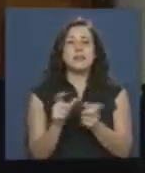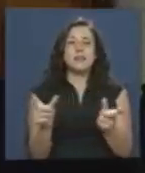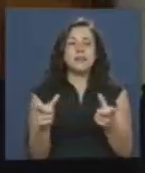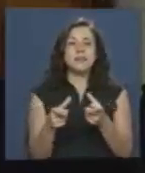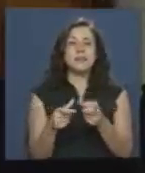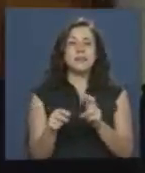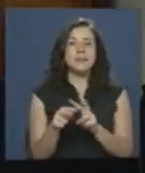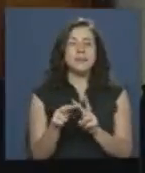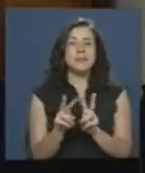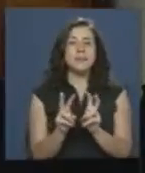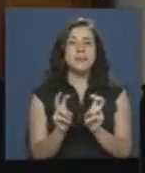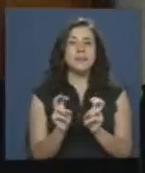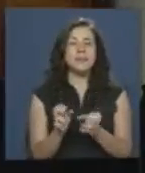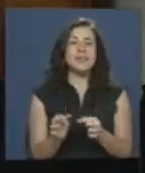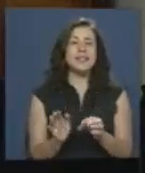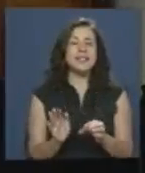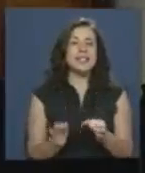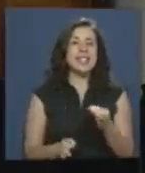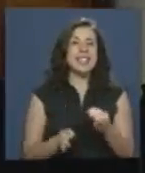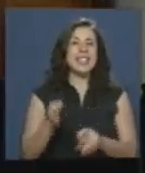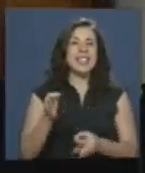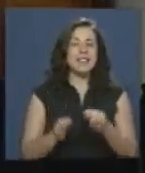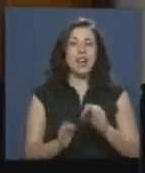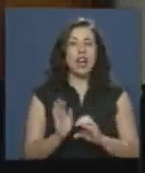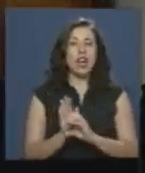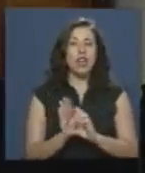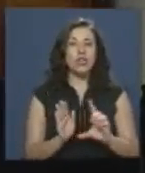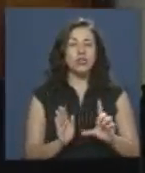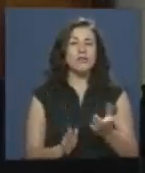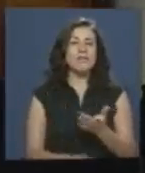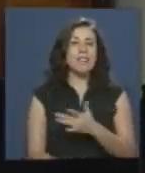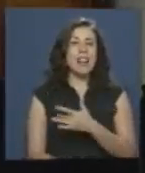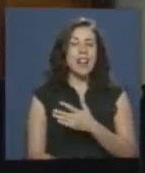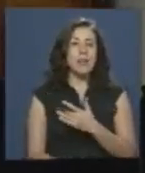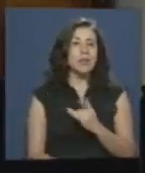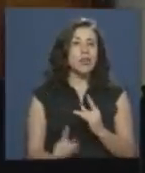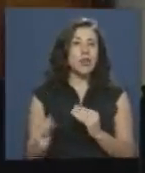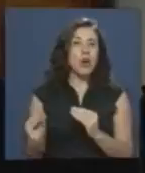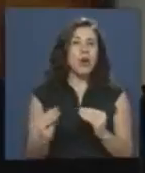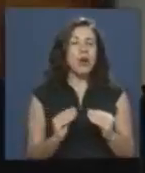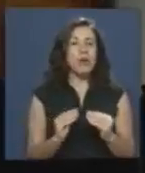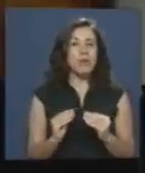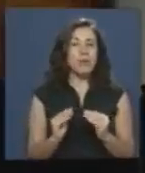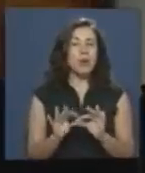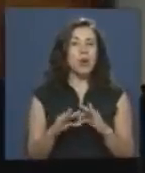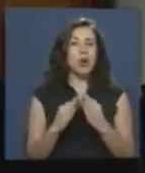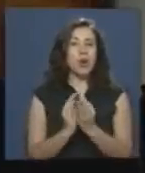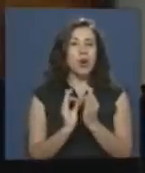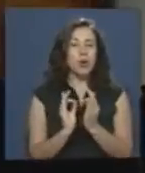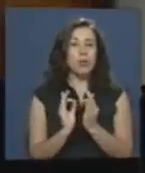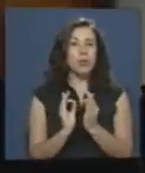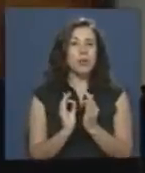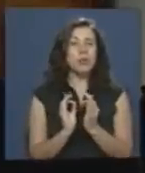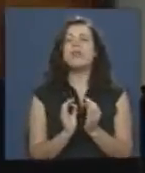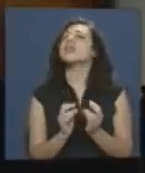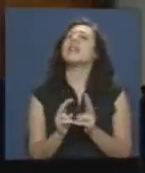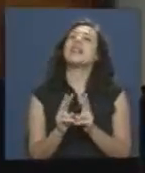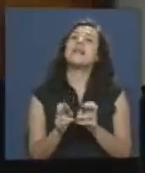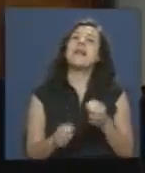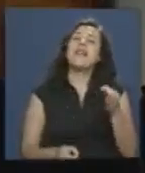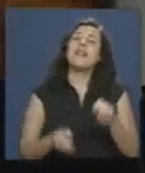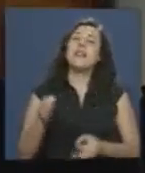comisión hizo en lo relativo al Tribunal Constitucional. Lamentablemente no abordamos completamente la justificación que tiene el